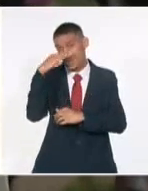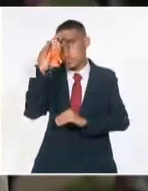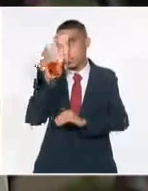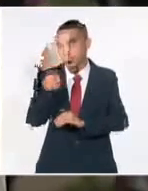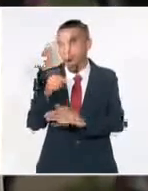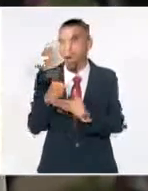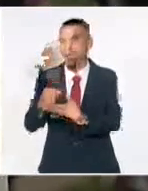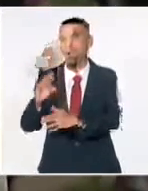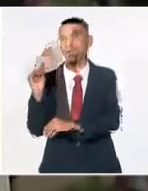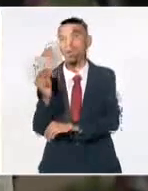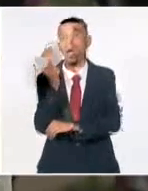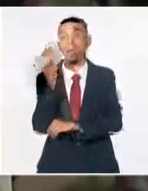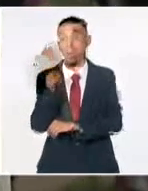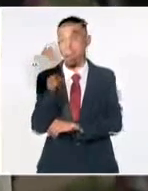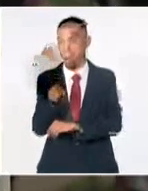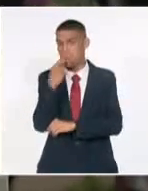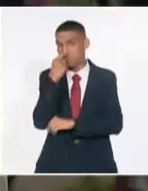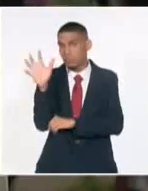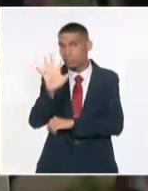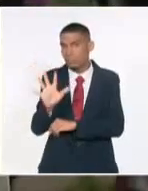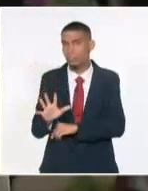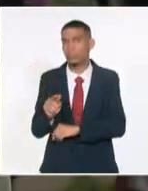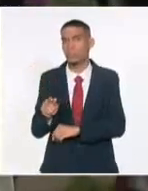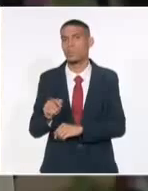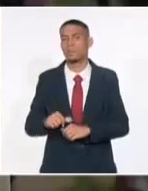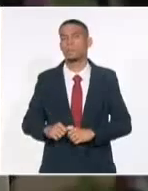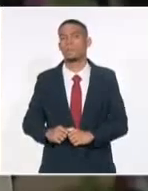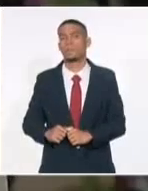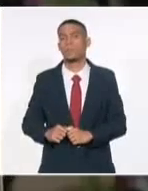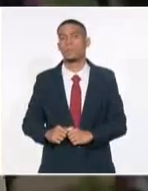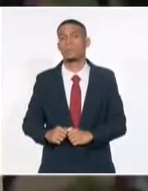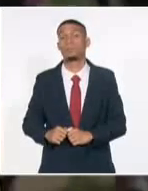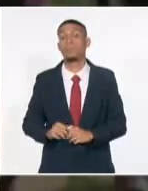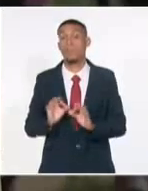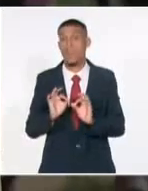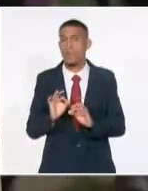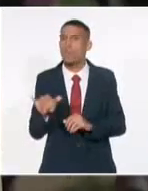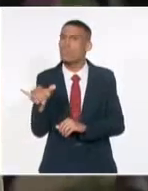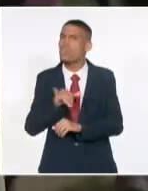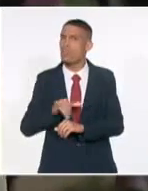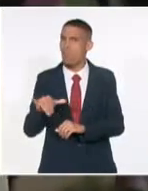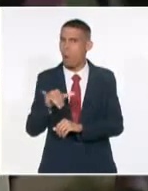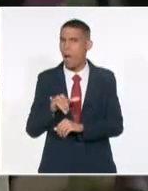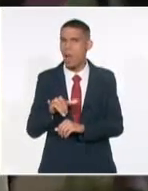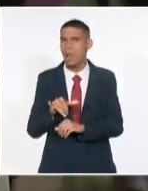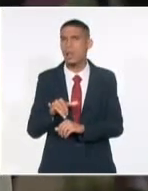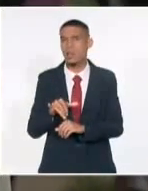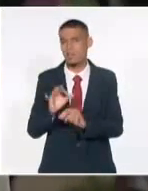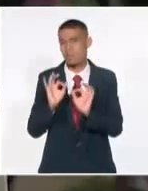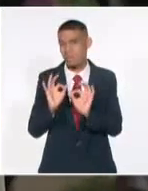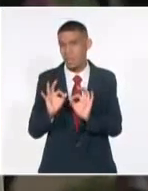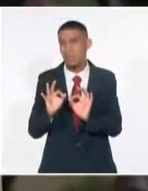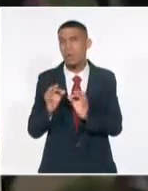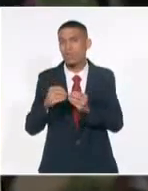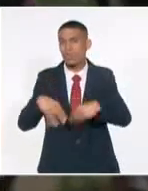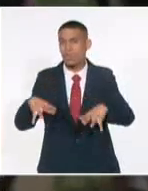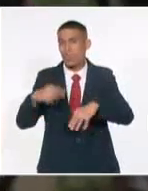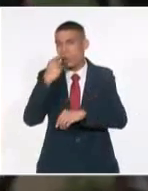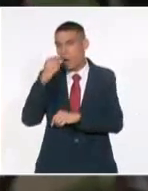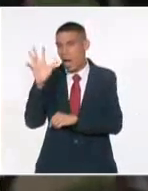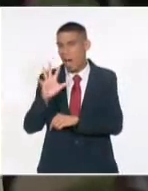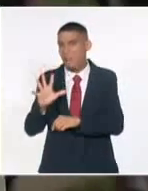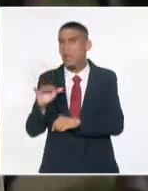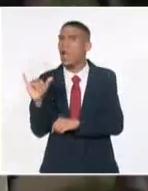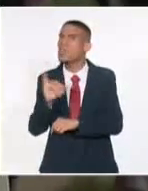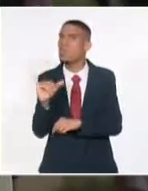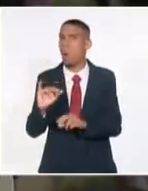del genocidio y la guerra, es un régimen de segregación racial, un régimen del apartheid. ¿Cómo? ¿De qué manera?